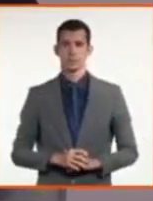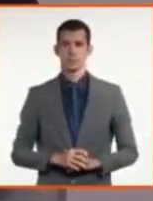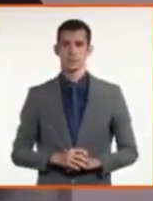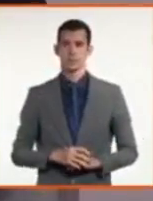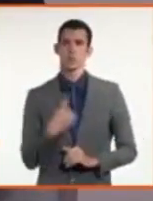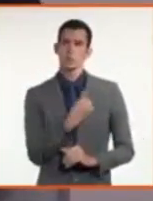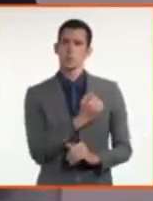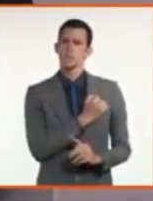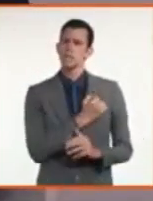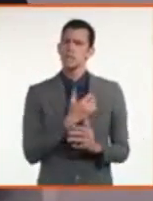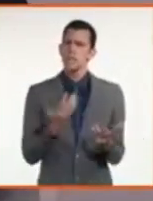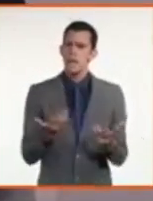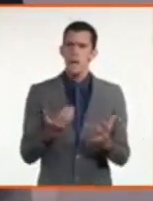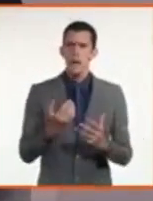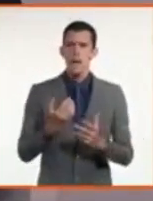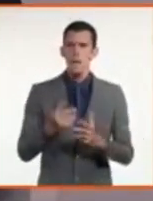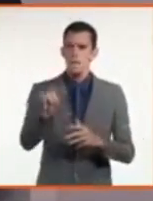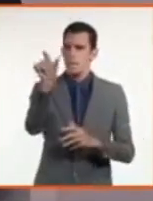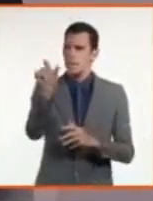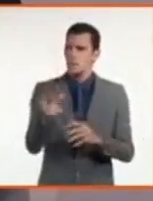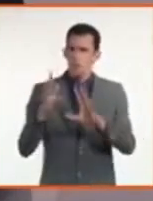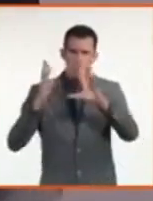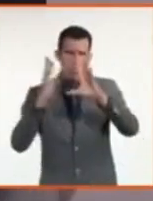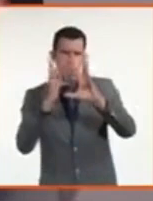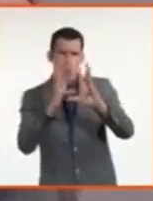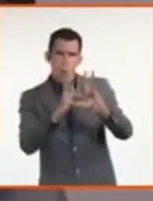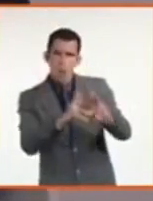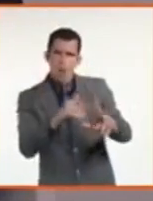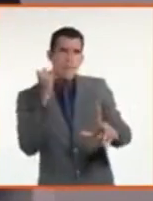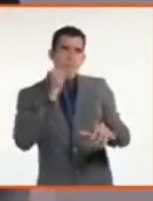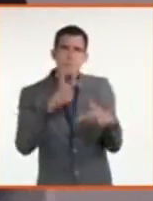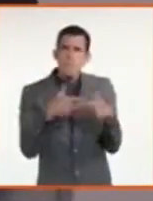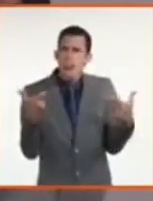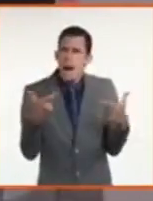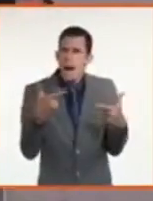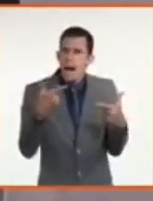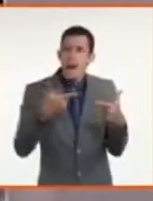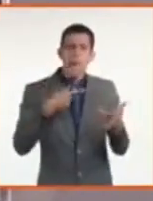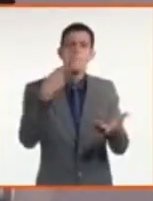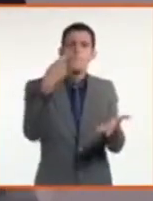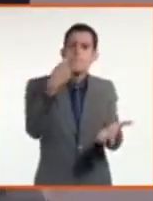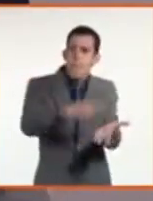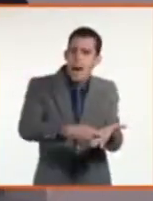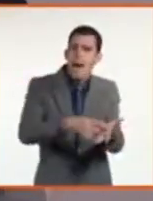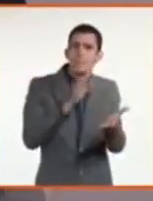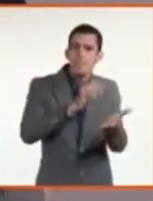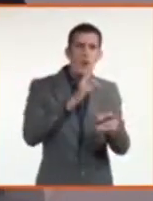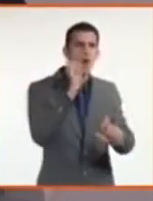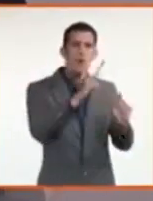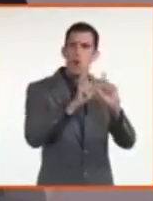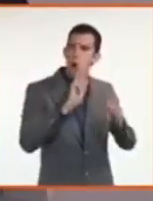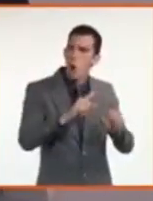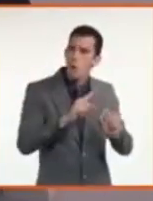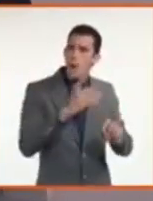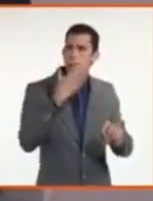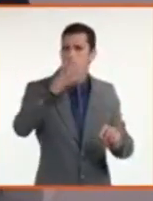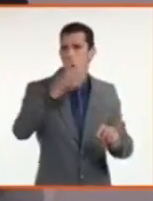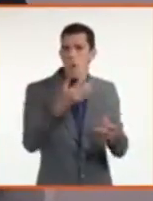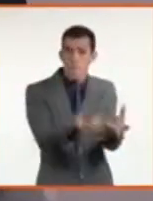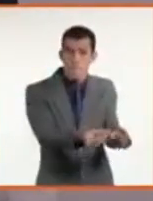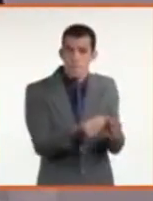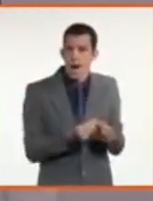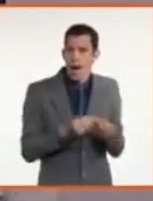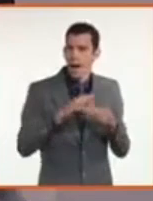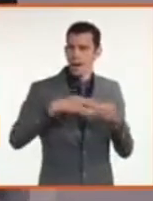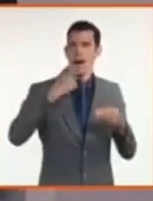ventas se genere un superávit que nos permita utilizar ese dinero para incrementar las fuentes moneda nacional o sea que